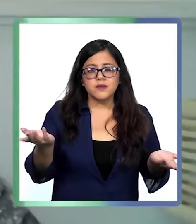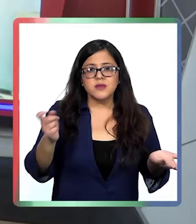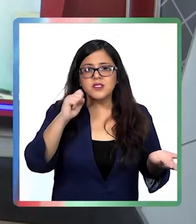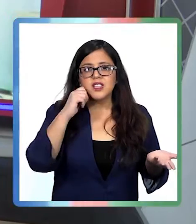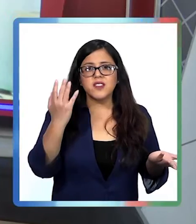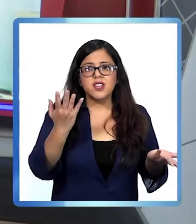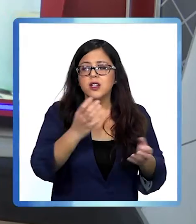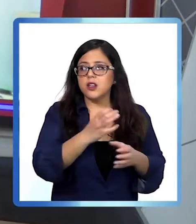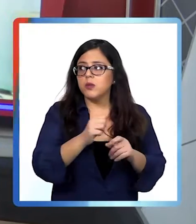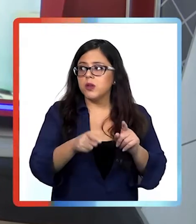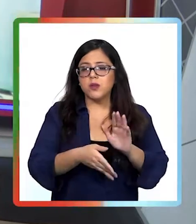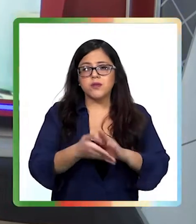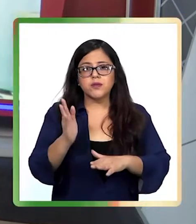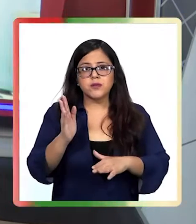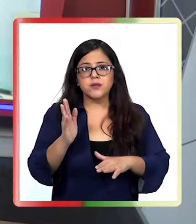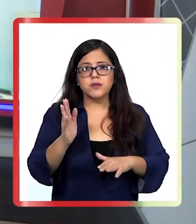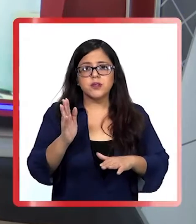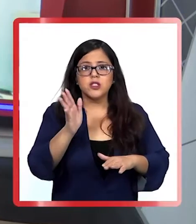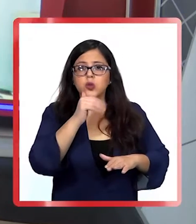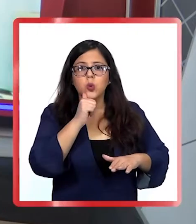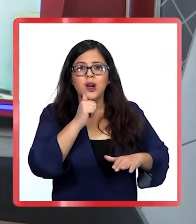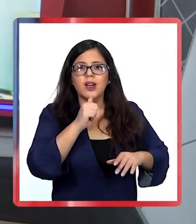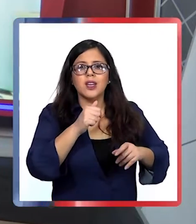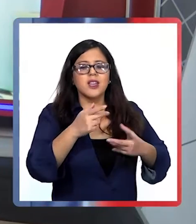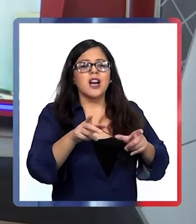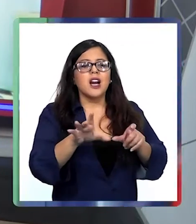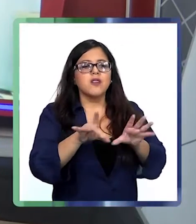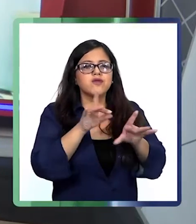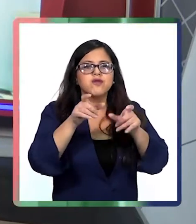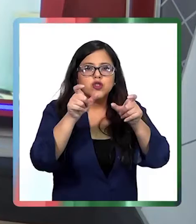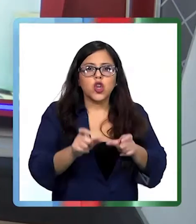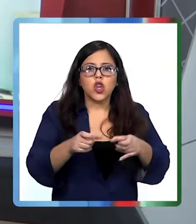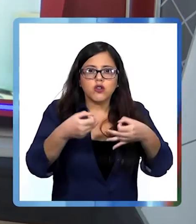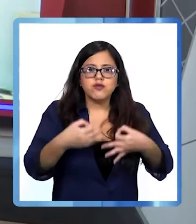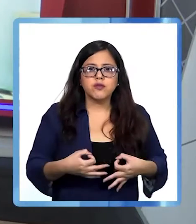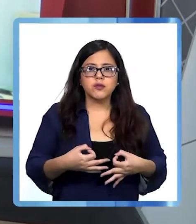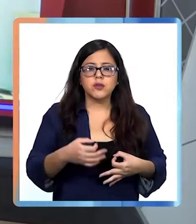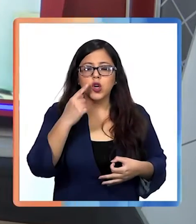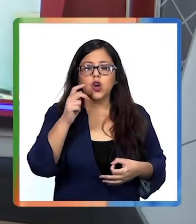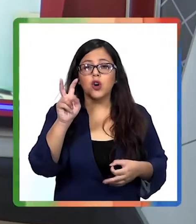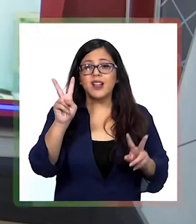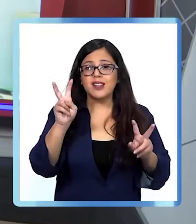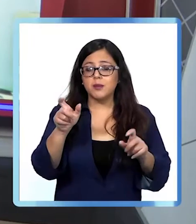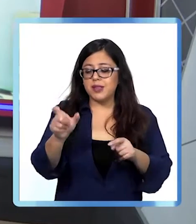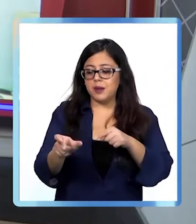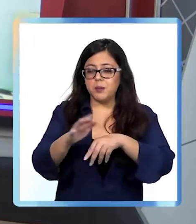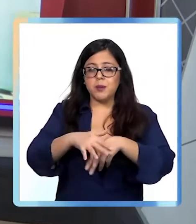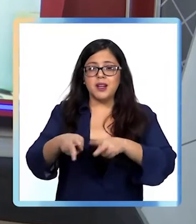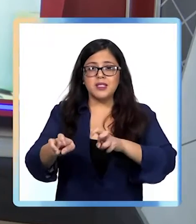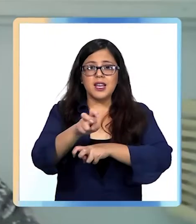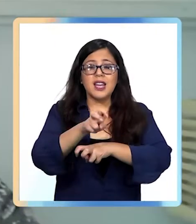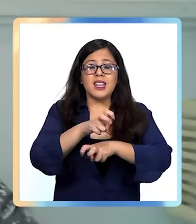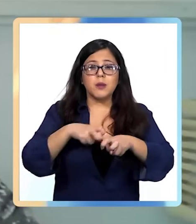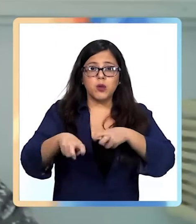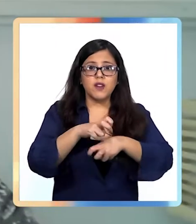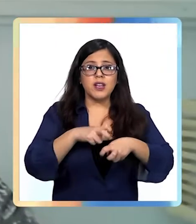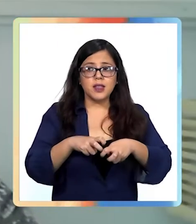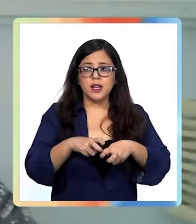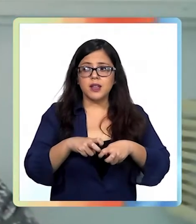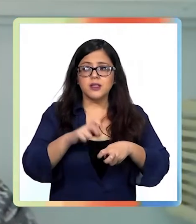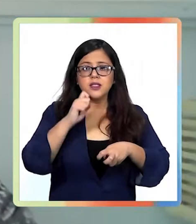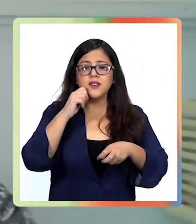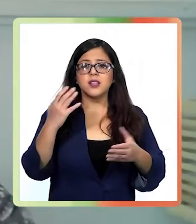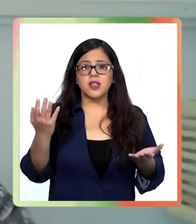lugar, porque quiere decir que no están realizando la pesquisa adecuadamente. Ahora, el pase de movilidad